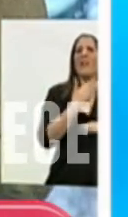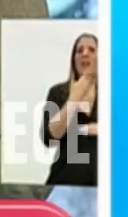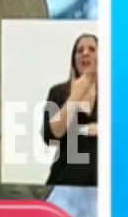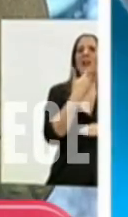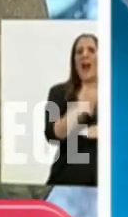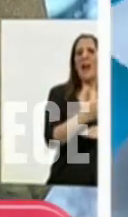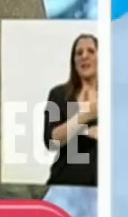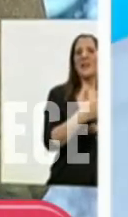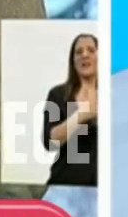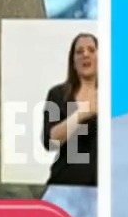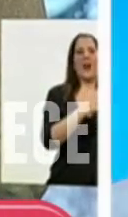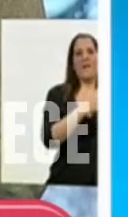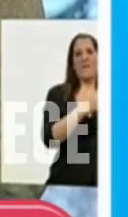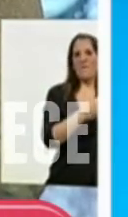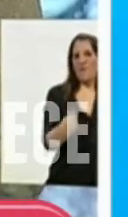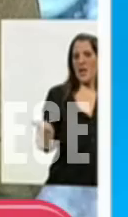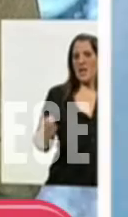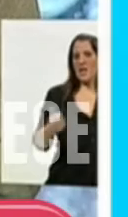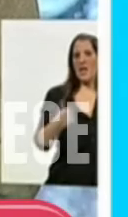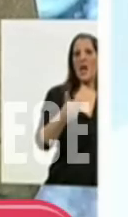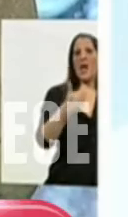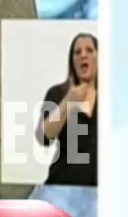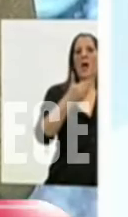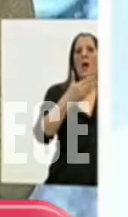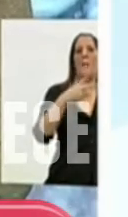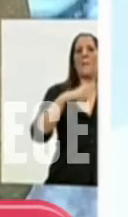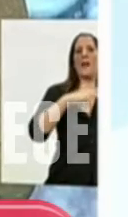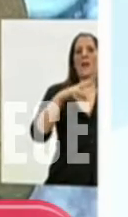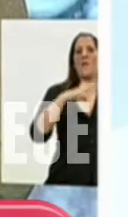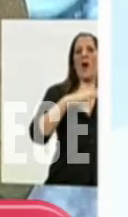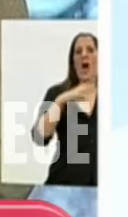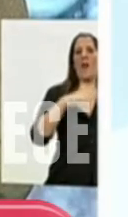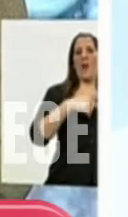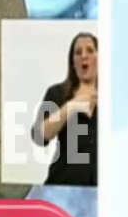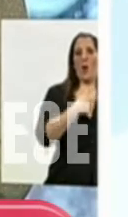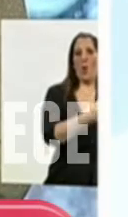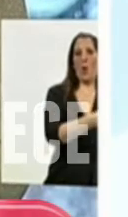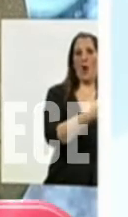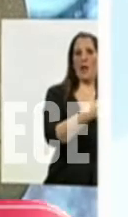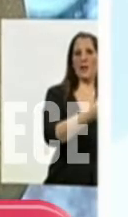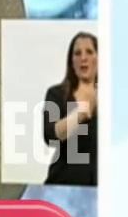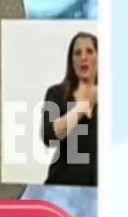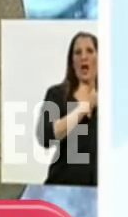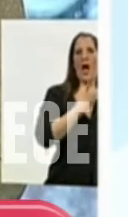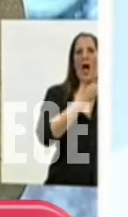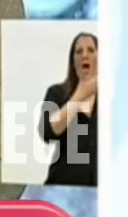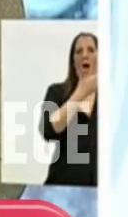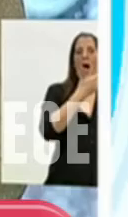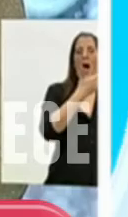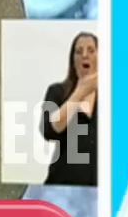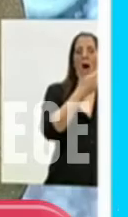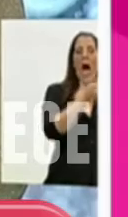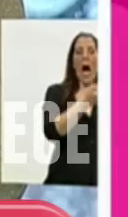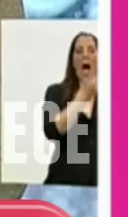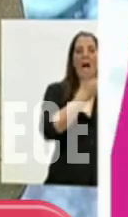más, Fariña? Digo, que esté guardando lo más importante, las acusaciones más graves para después. Puede. Si escribió